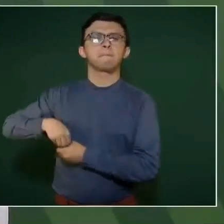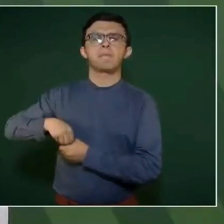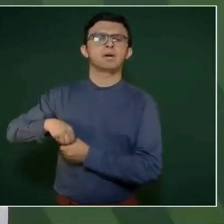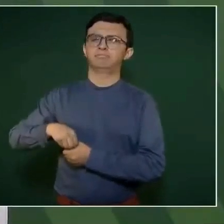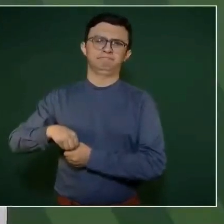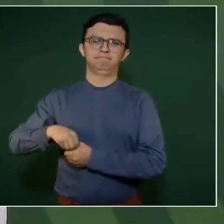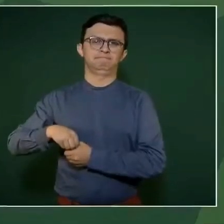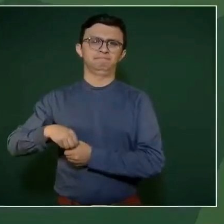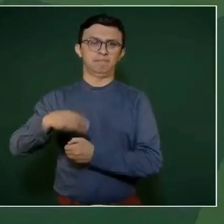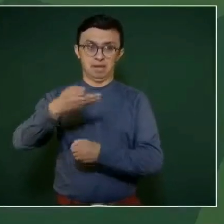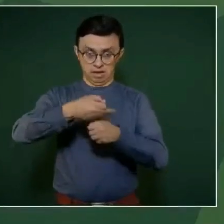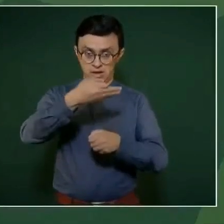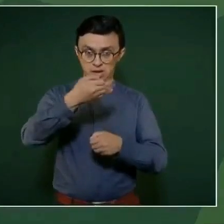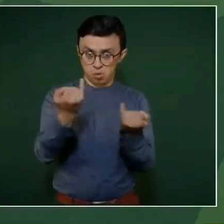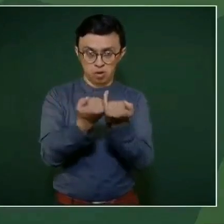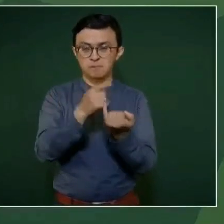quiera,